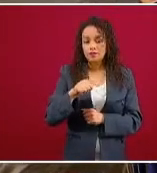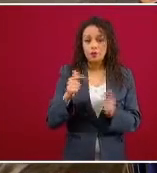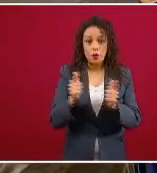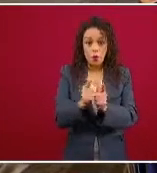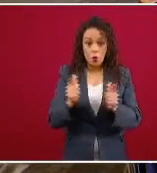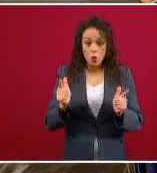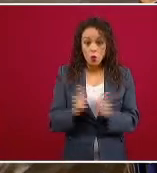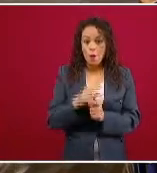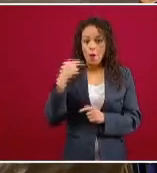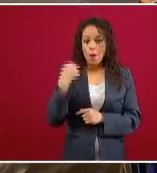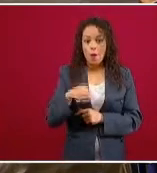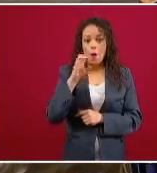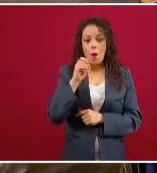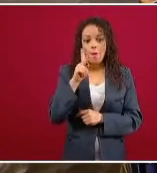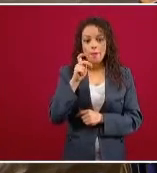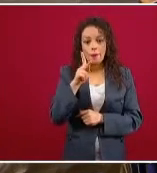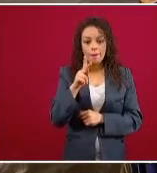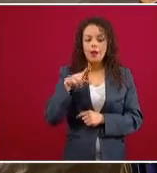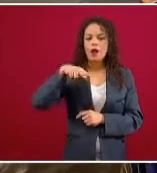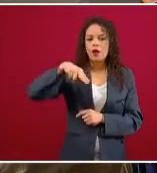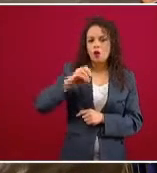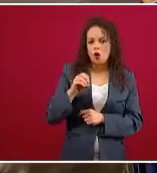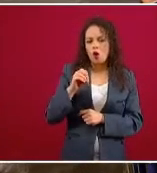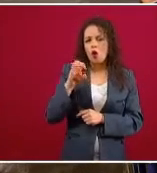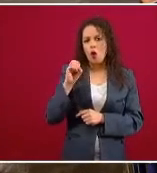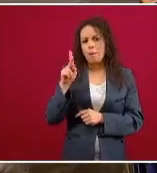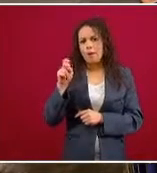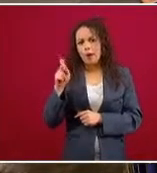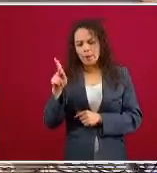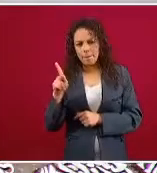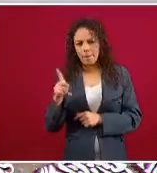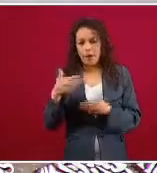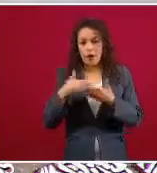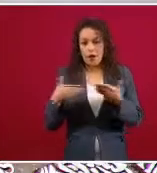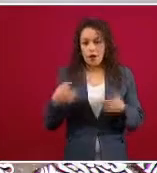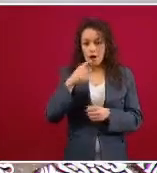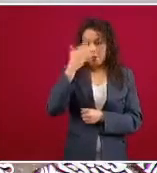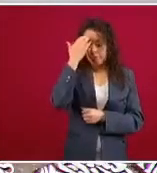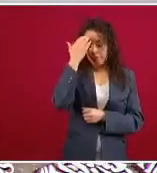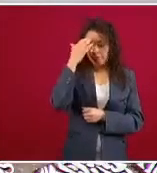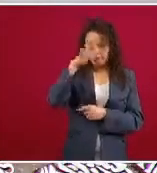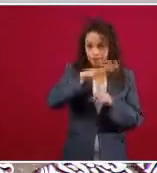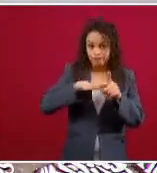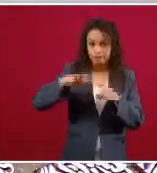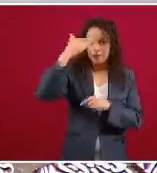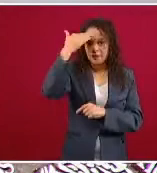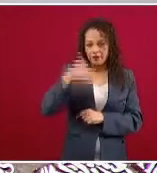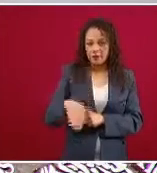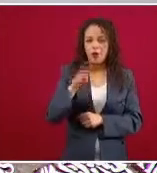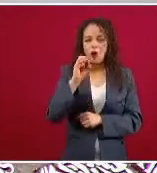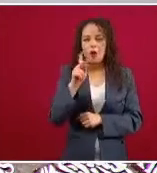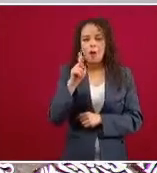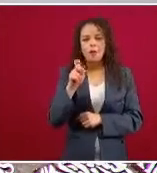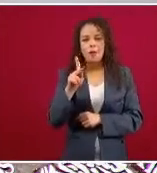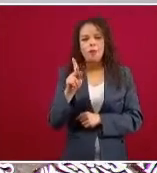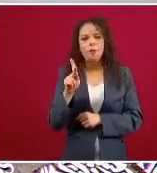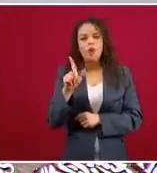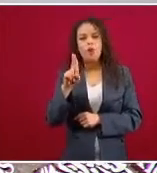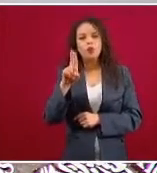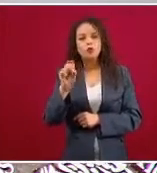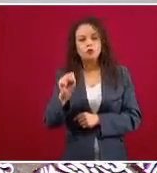OPEP, no OPEP, o ahora conocido como OPEP Plus. Y este